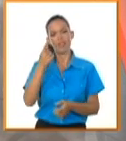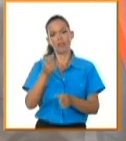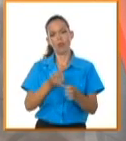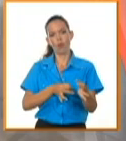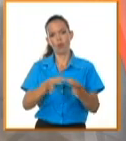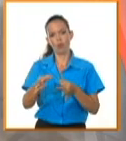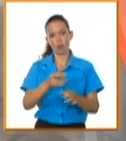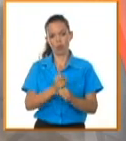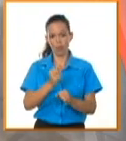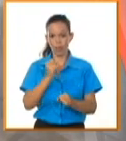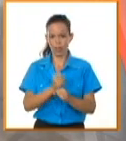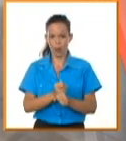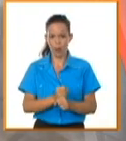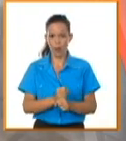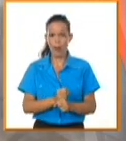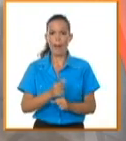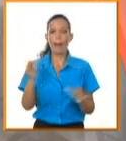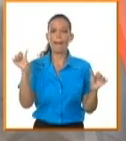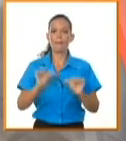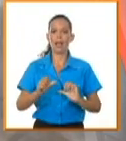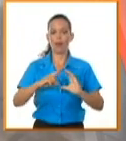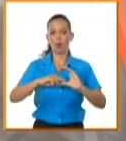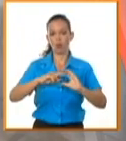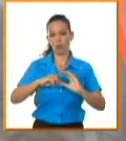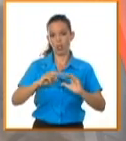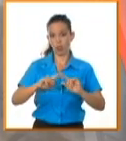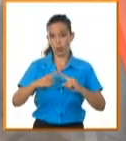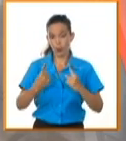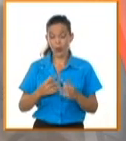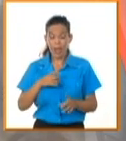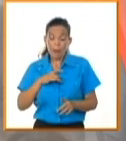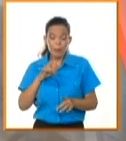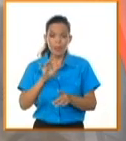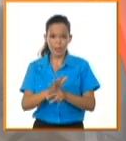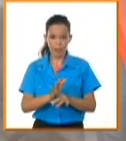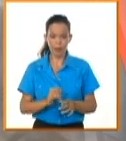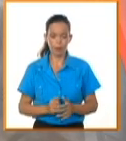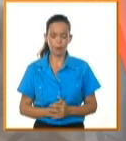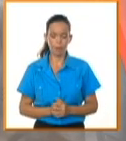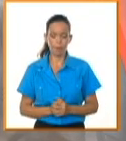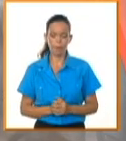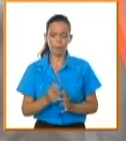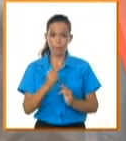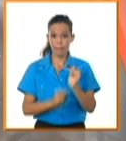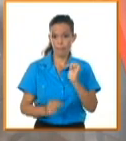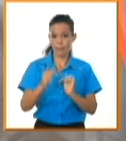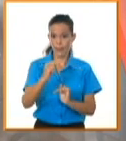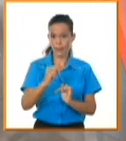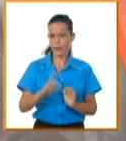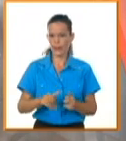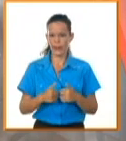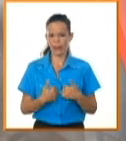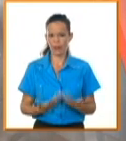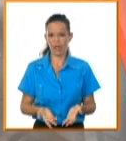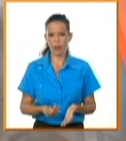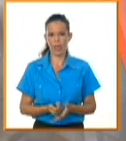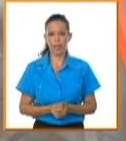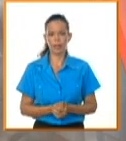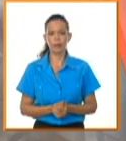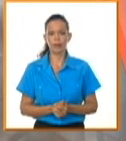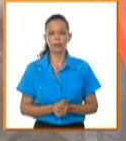porque el principio el principio es que medie